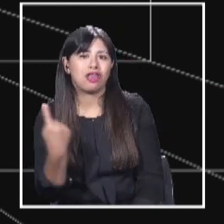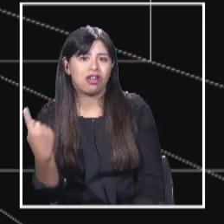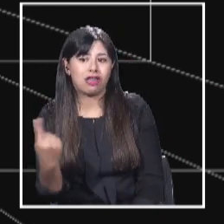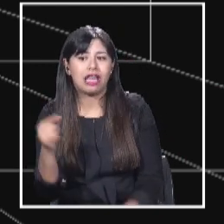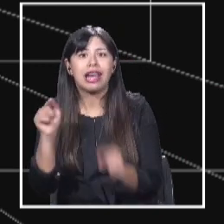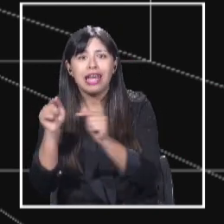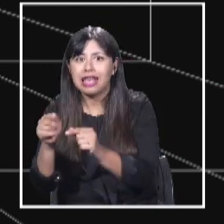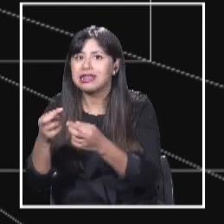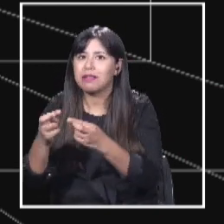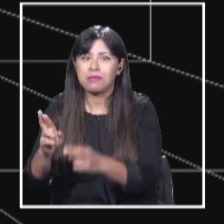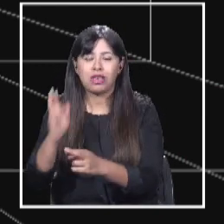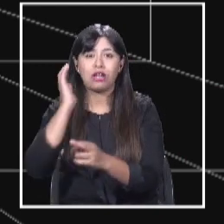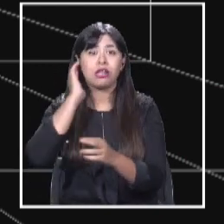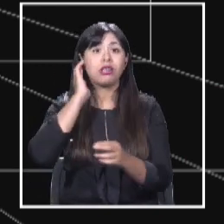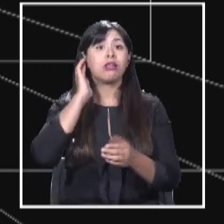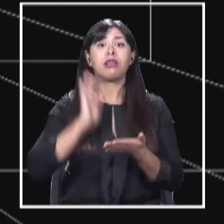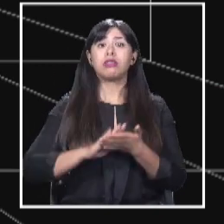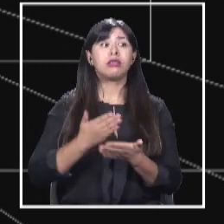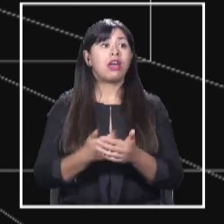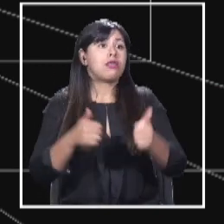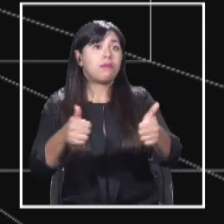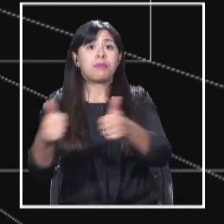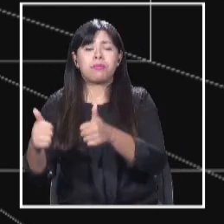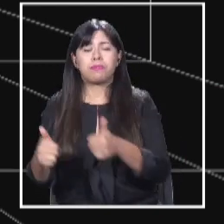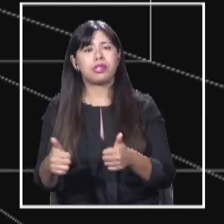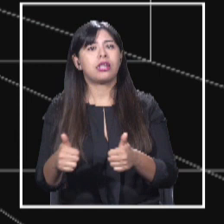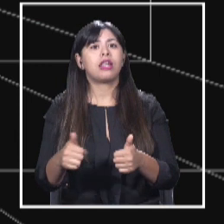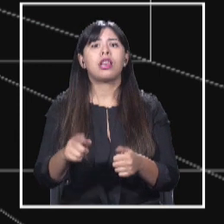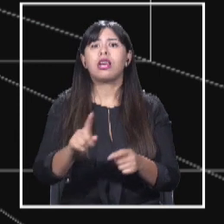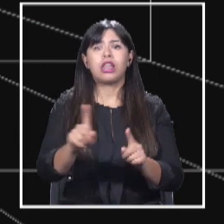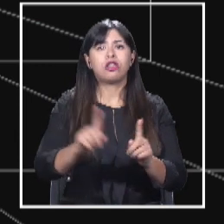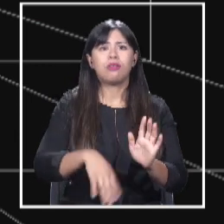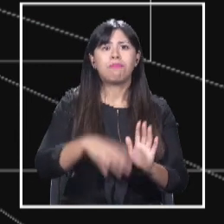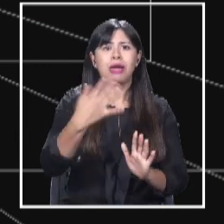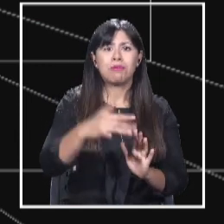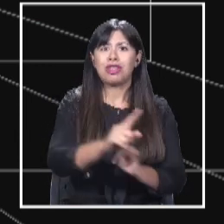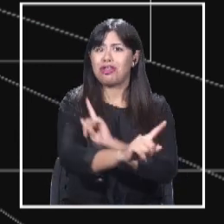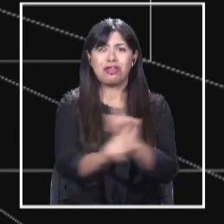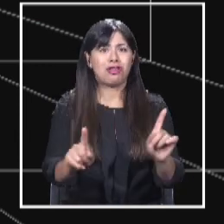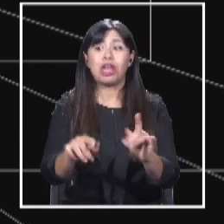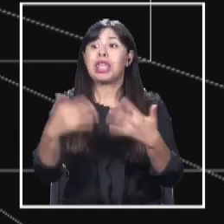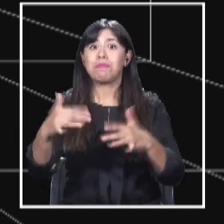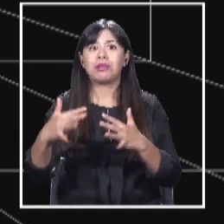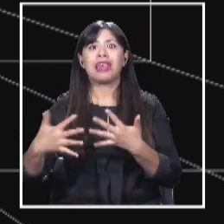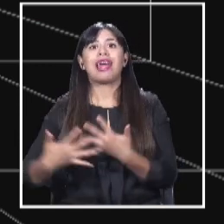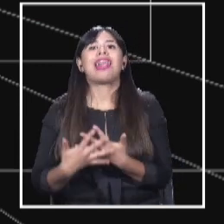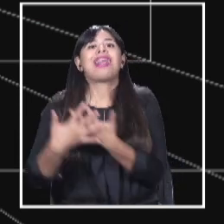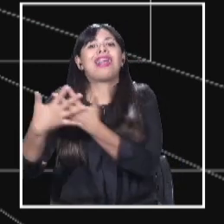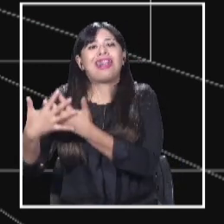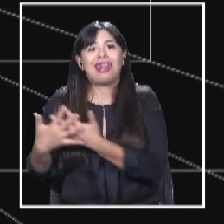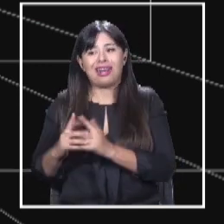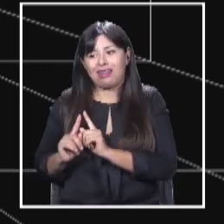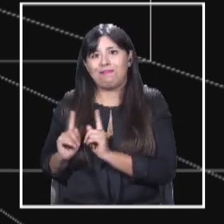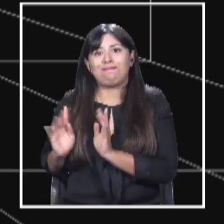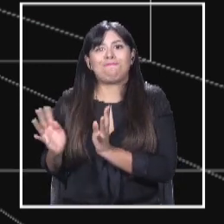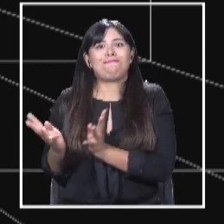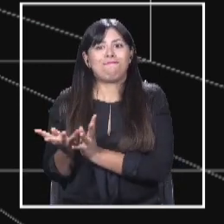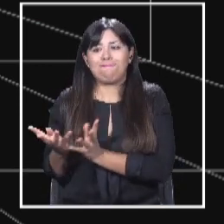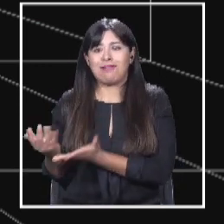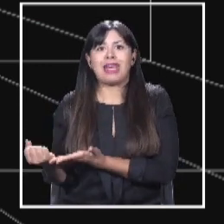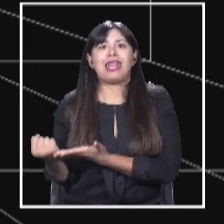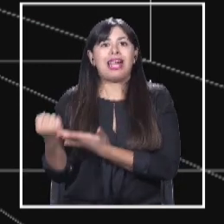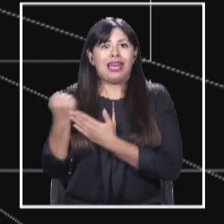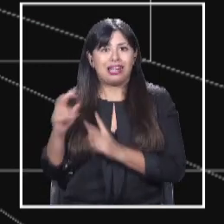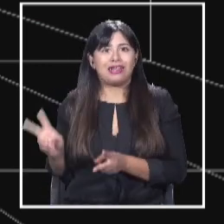tan importante estar sano como estar bien rodeado o bien conectado. Y esa fortaleza social nos ha dado las claves para